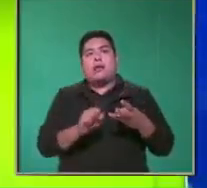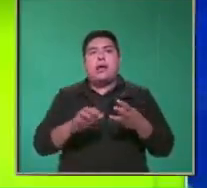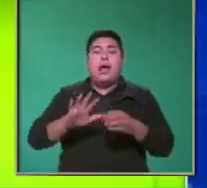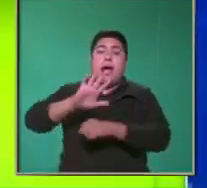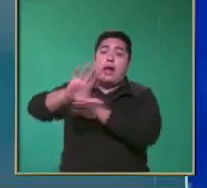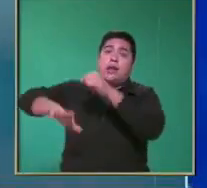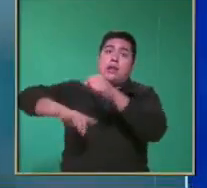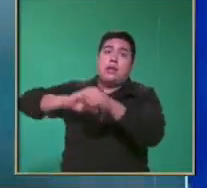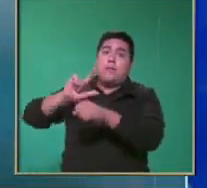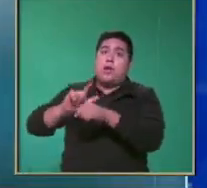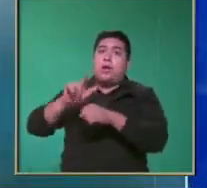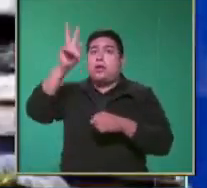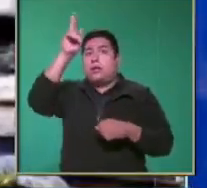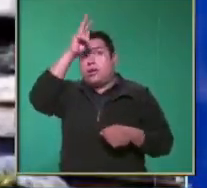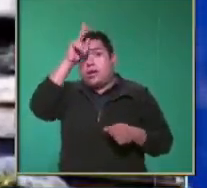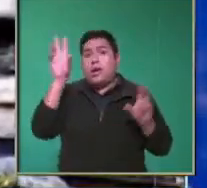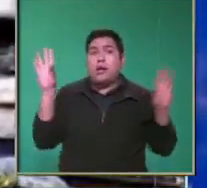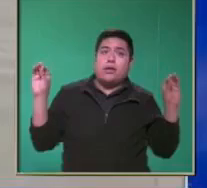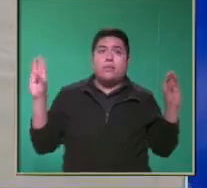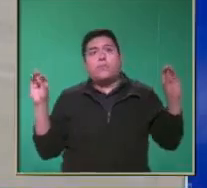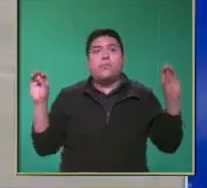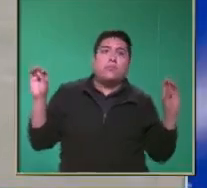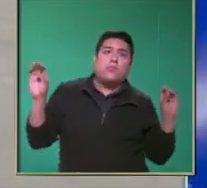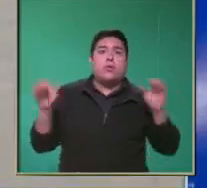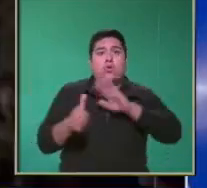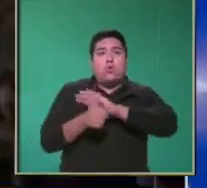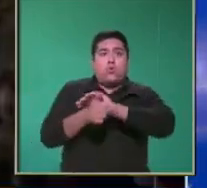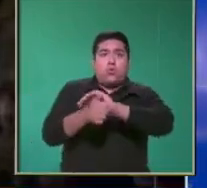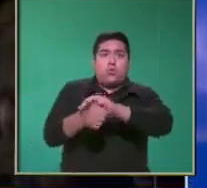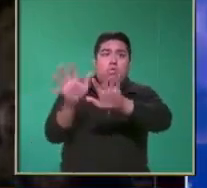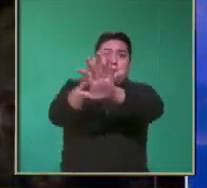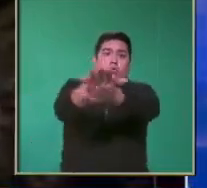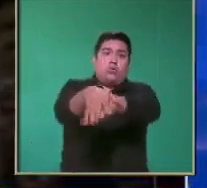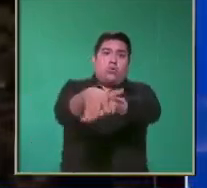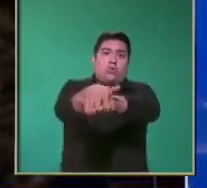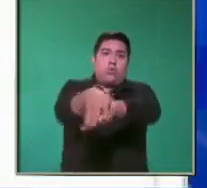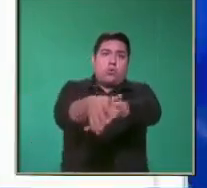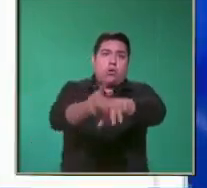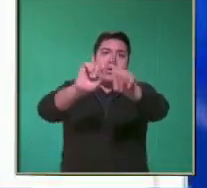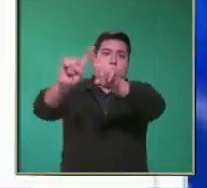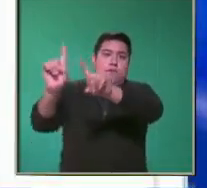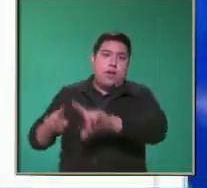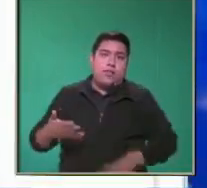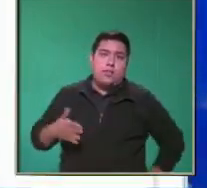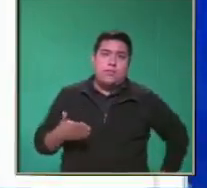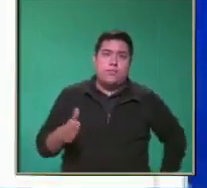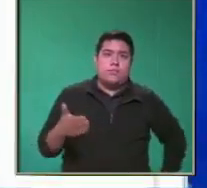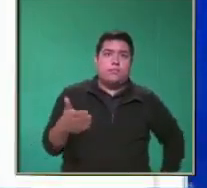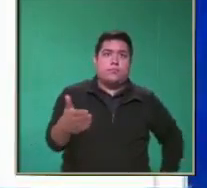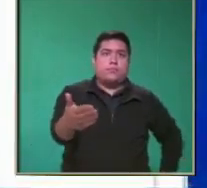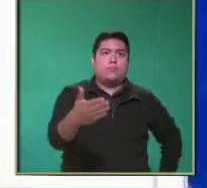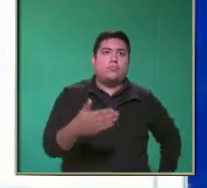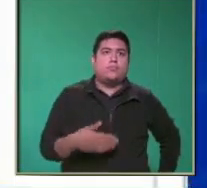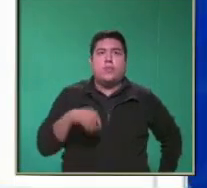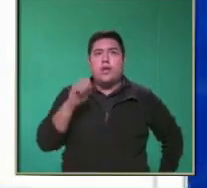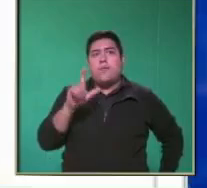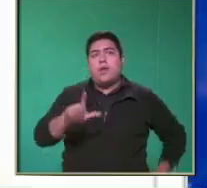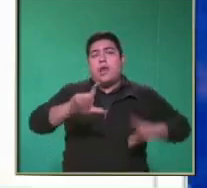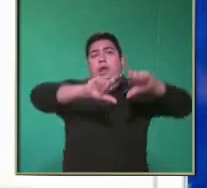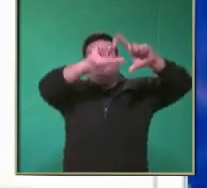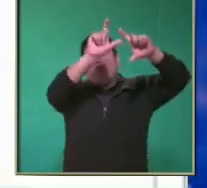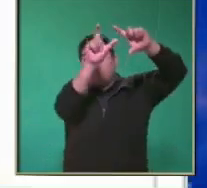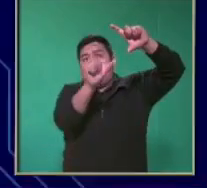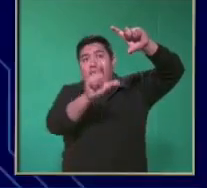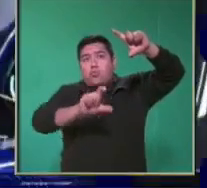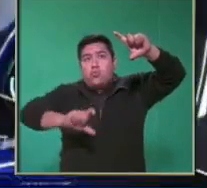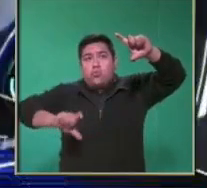hay insectos, cangrejos, tortugas, cocodrilos y variedad de peces. Se distribuye en las zonas costeras de